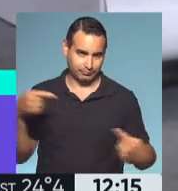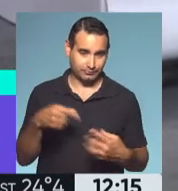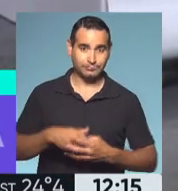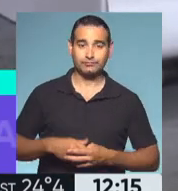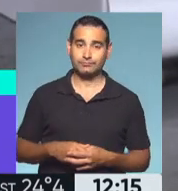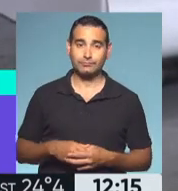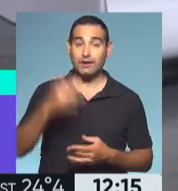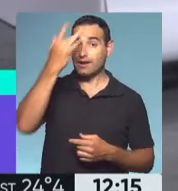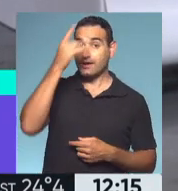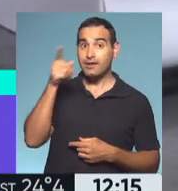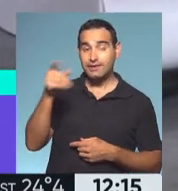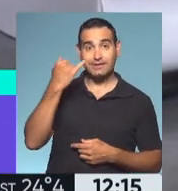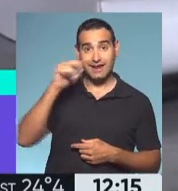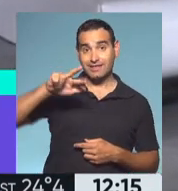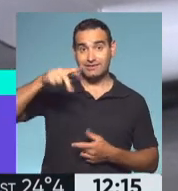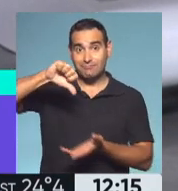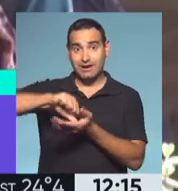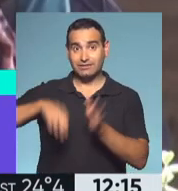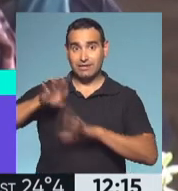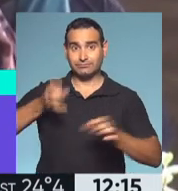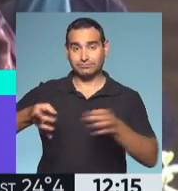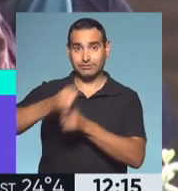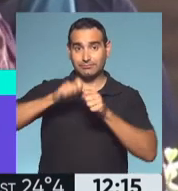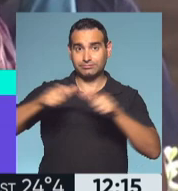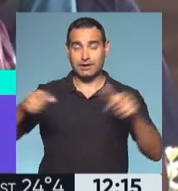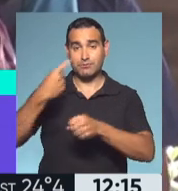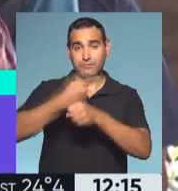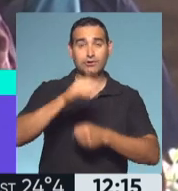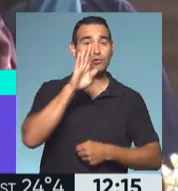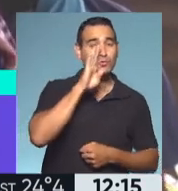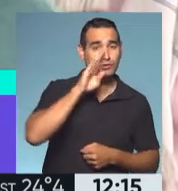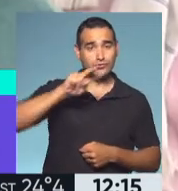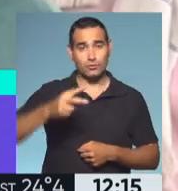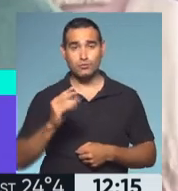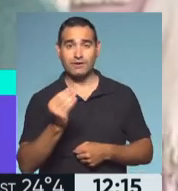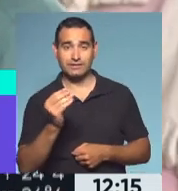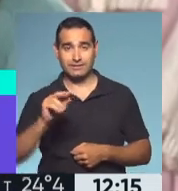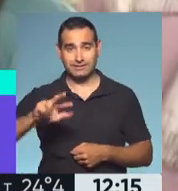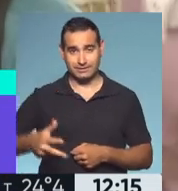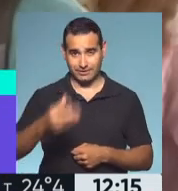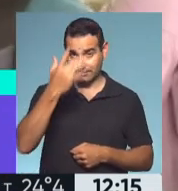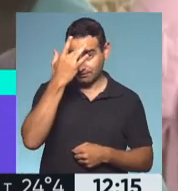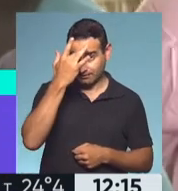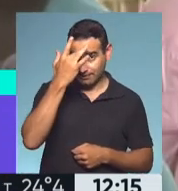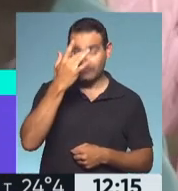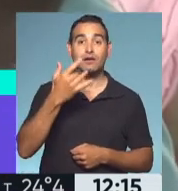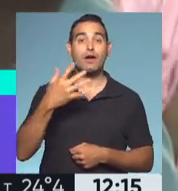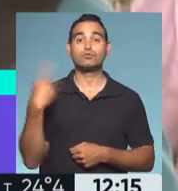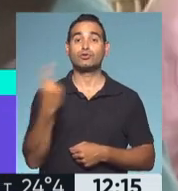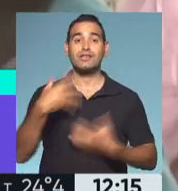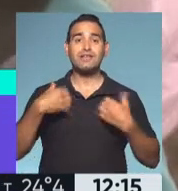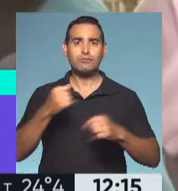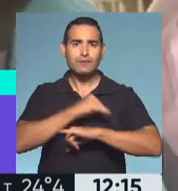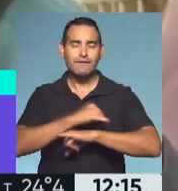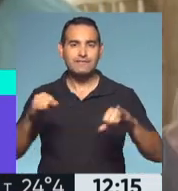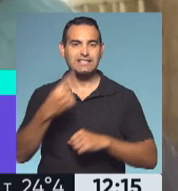llegó desde India, el tercer país más afectado detrás de Estados Unidos y Brasil. Las autoridades sanitarias reportaron